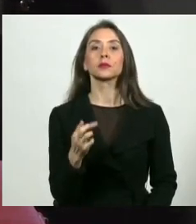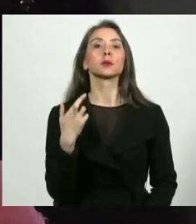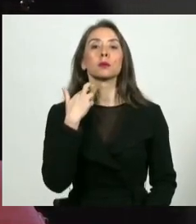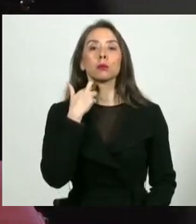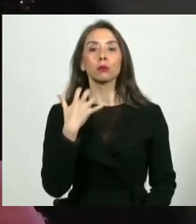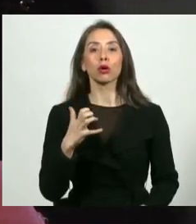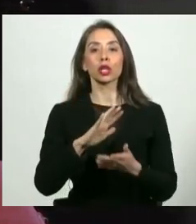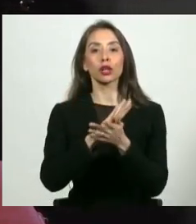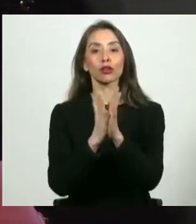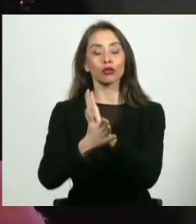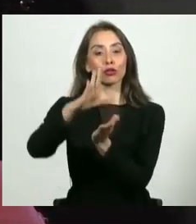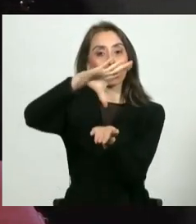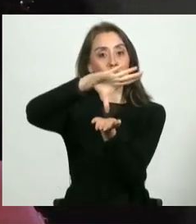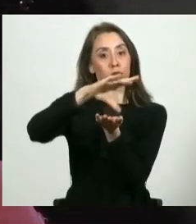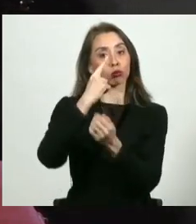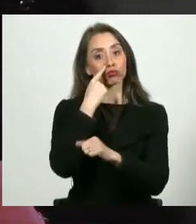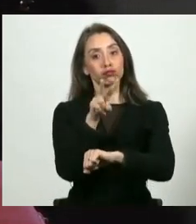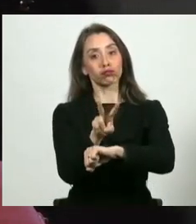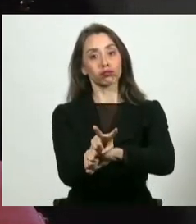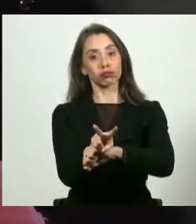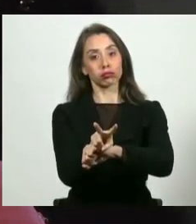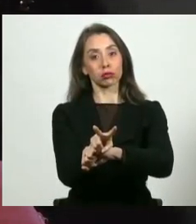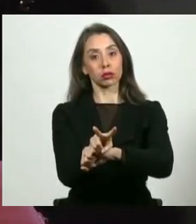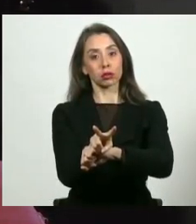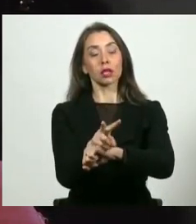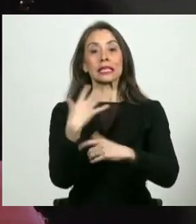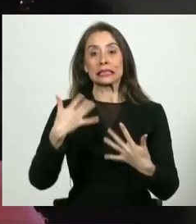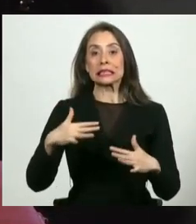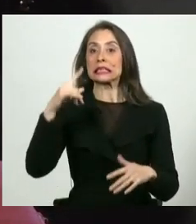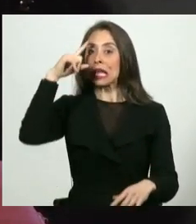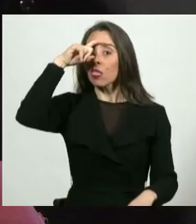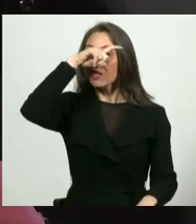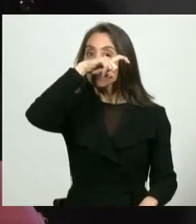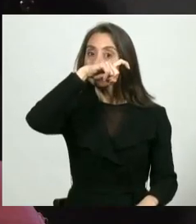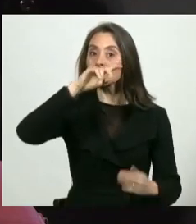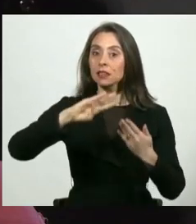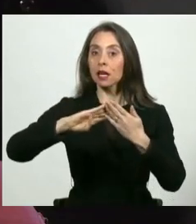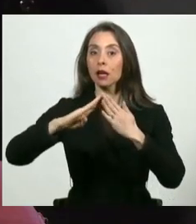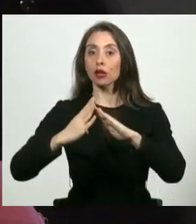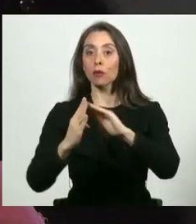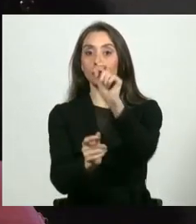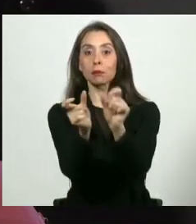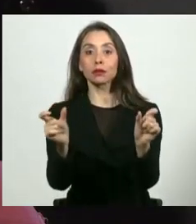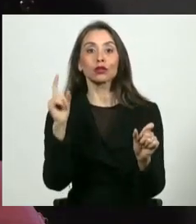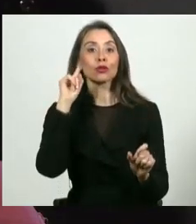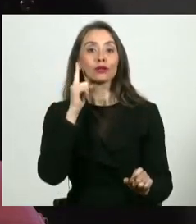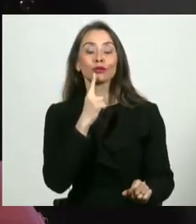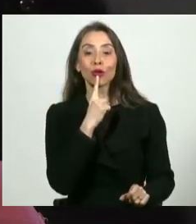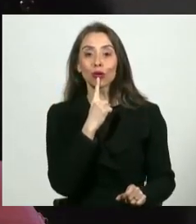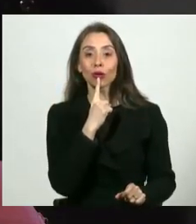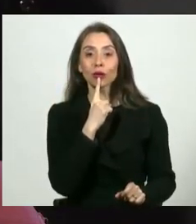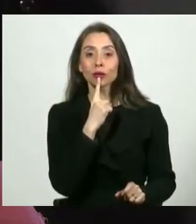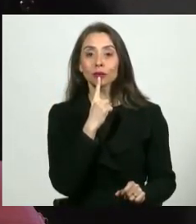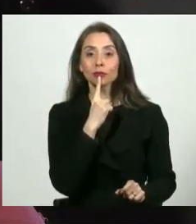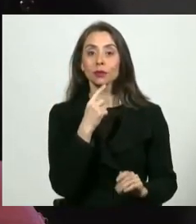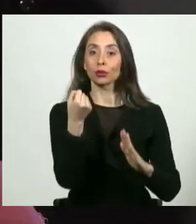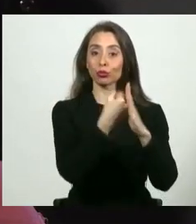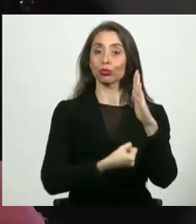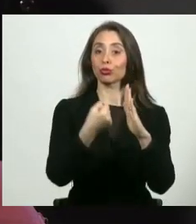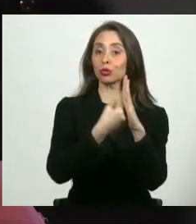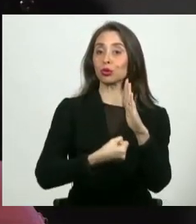porque todo el país es testigo cuán difícil ha sido para la comunidad de personas sordas la